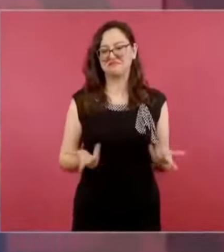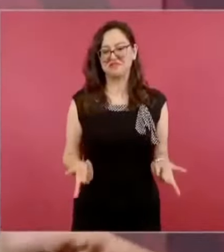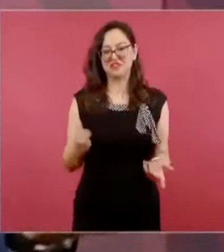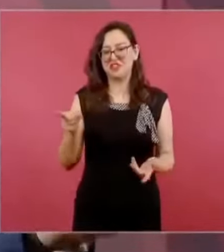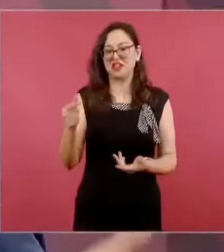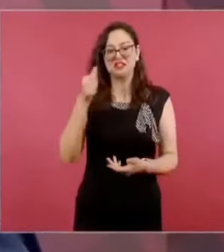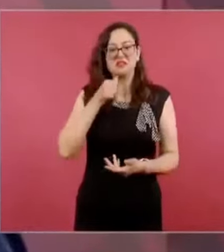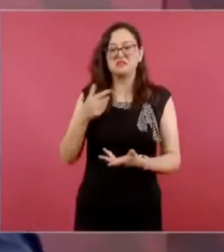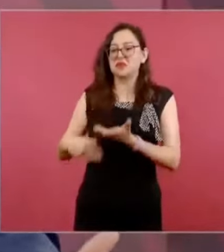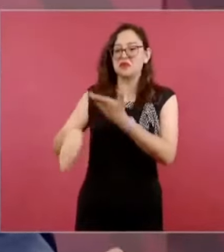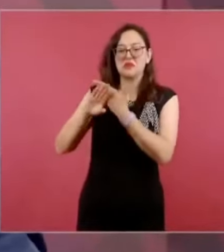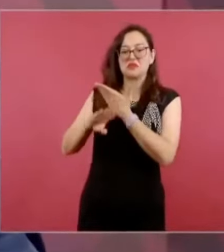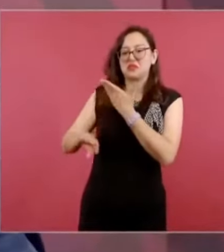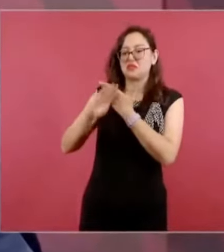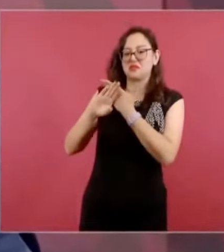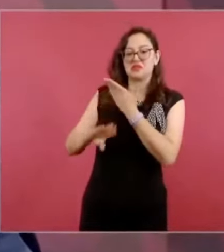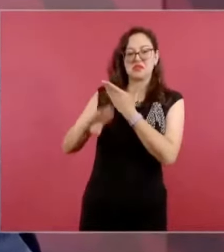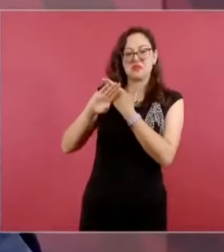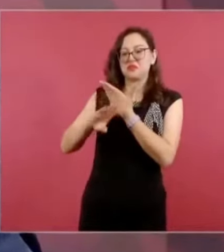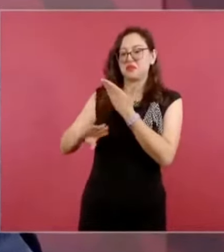adversario nuestro,